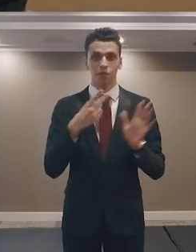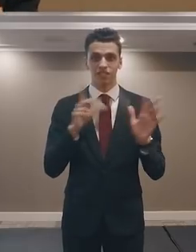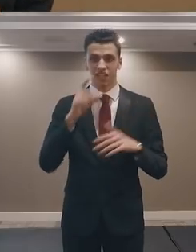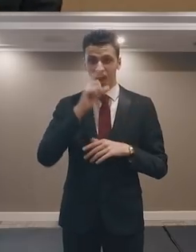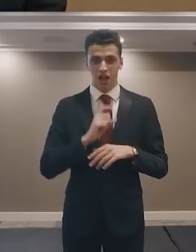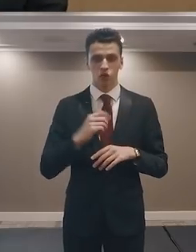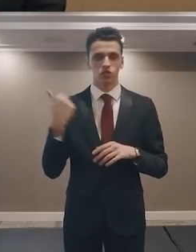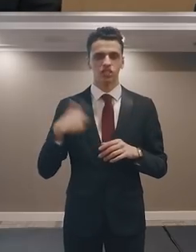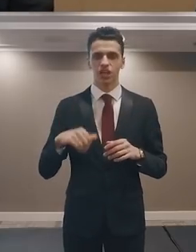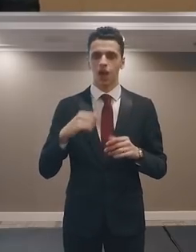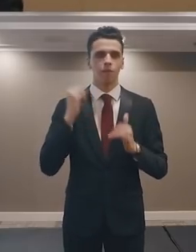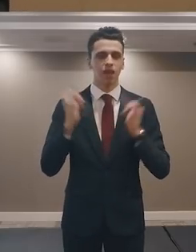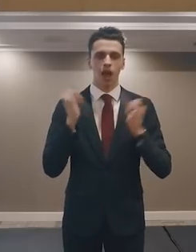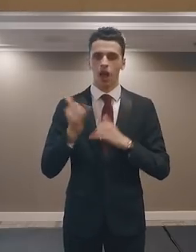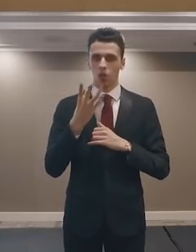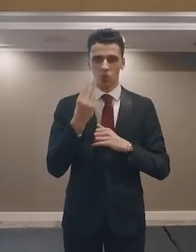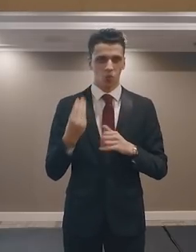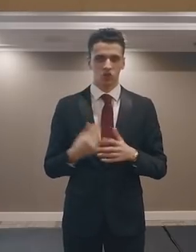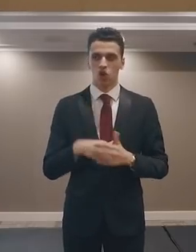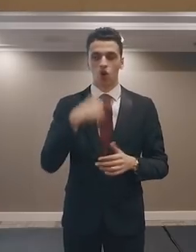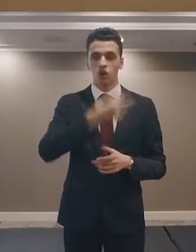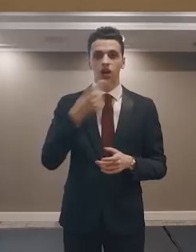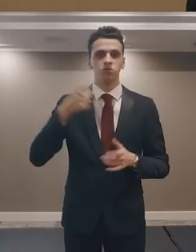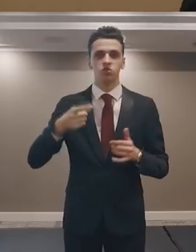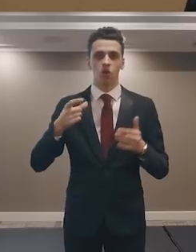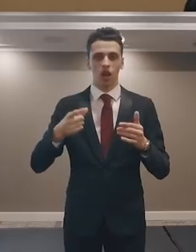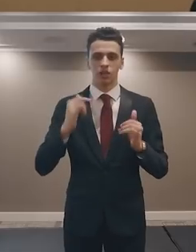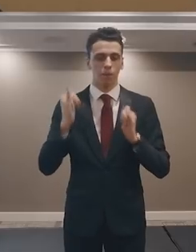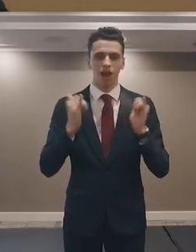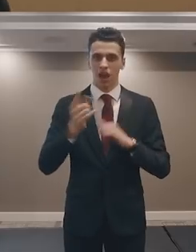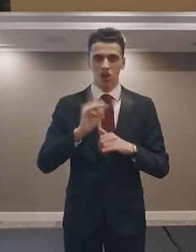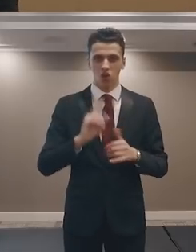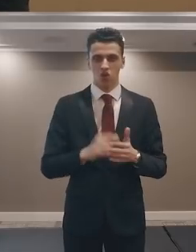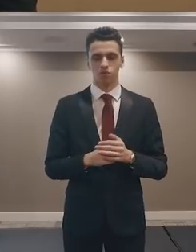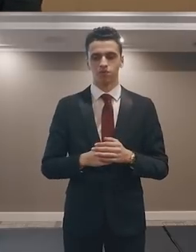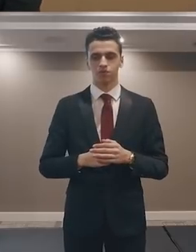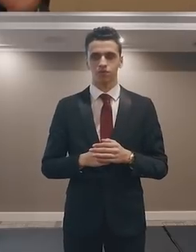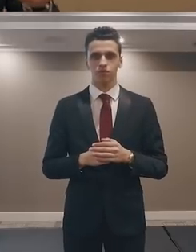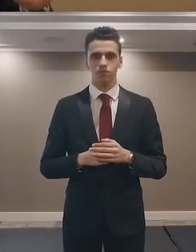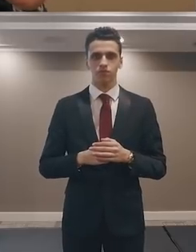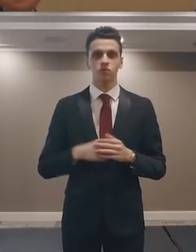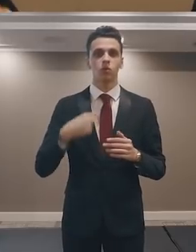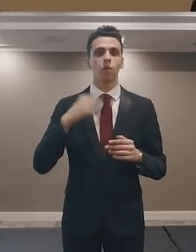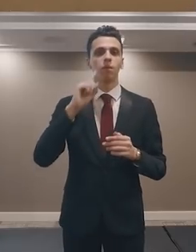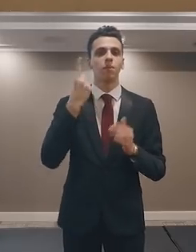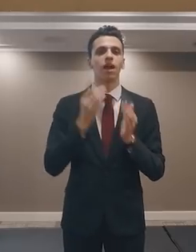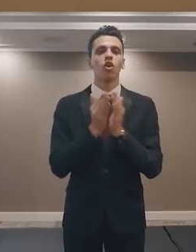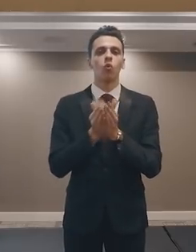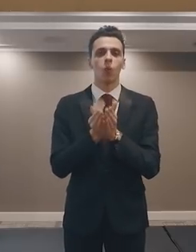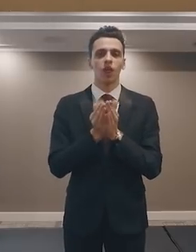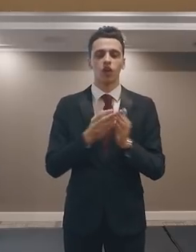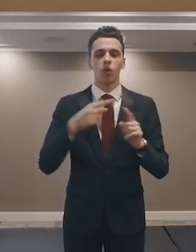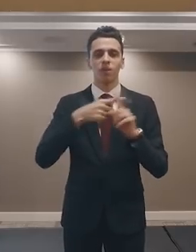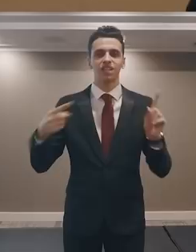no esperaba vivir tan pronto mucho estabas hecho por decir una unidad de precio pero todas las demás los demás cruceros es decir cinco de seis los he hecho